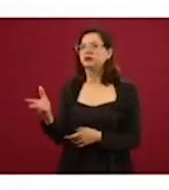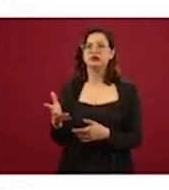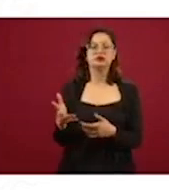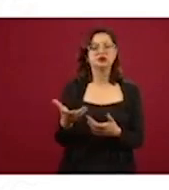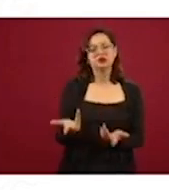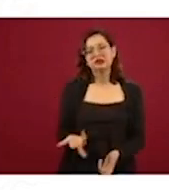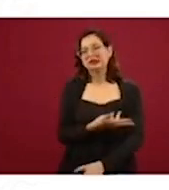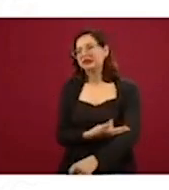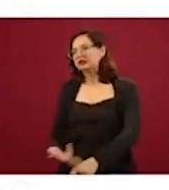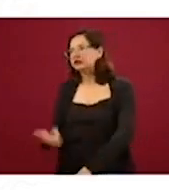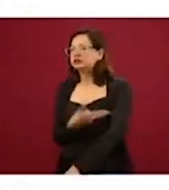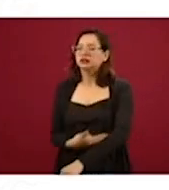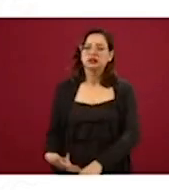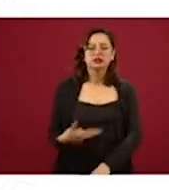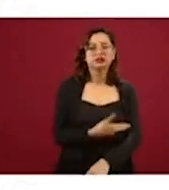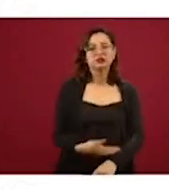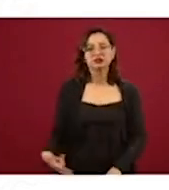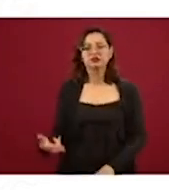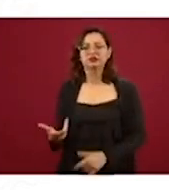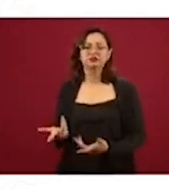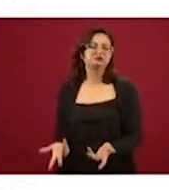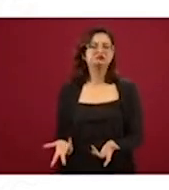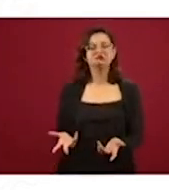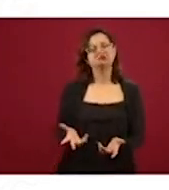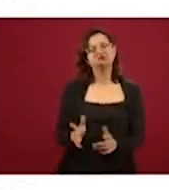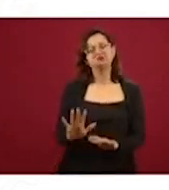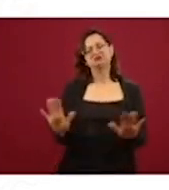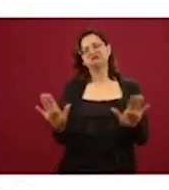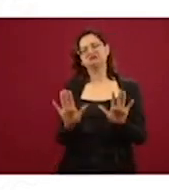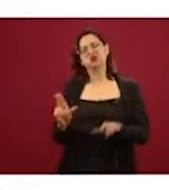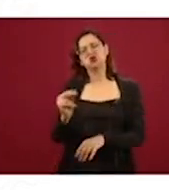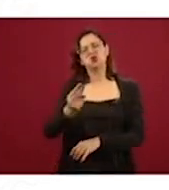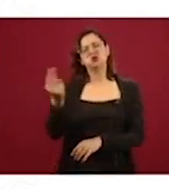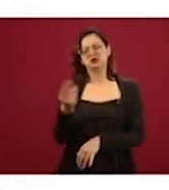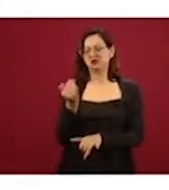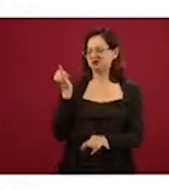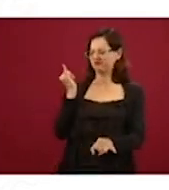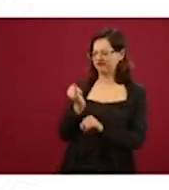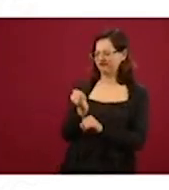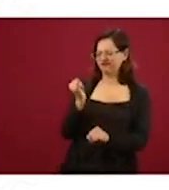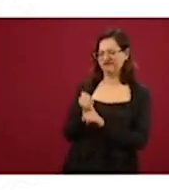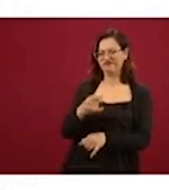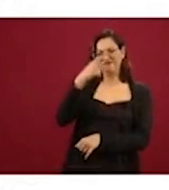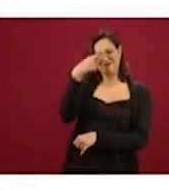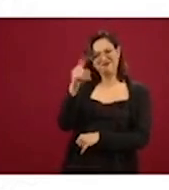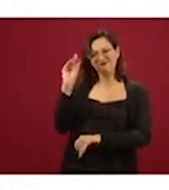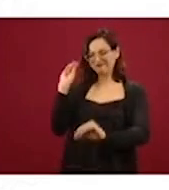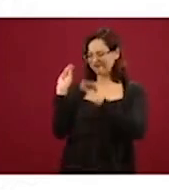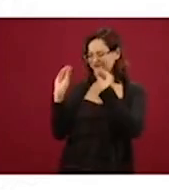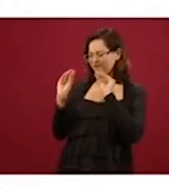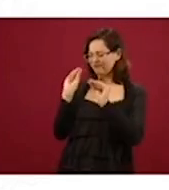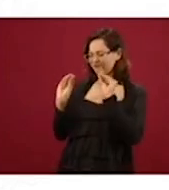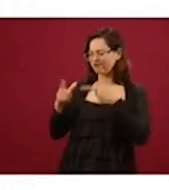manera a distancia pueda llenar todos sus requisitos y